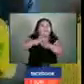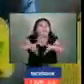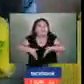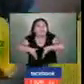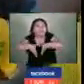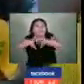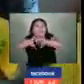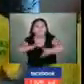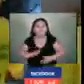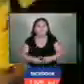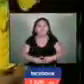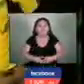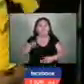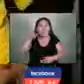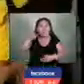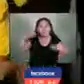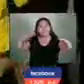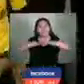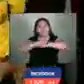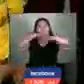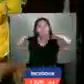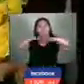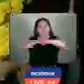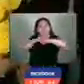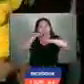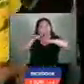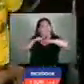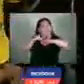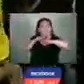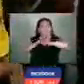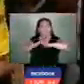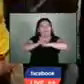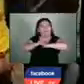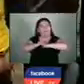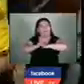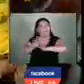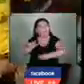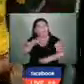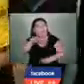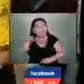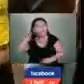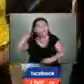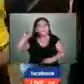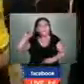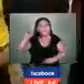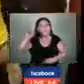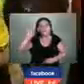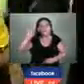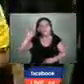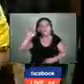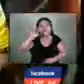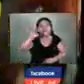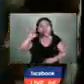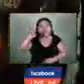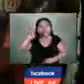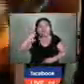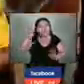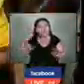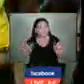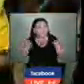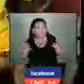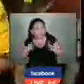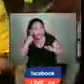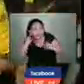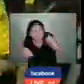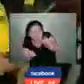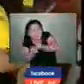está cerrado, el carril que conduce de norte a sur ahí en la Masferrer Norte está cerrado debido a estos trabajos